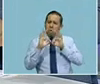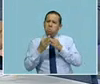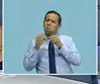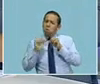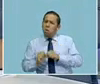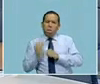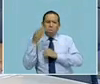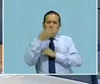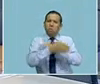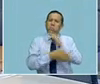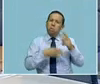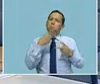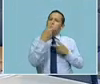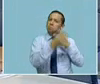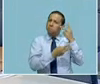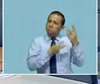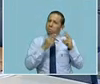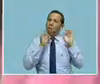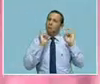distracción. Veamos los detalles.